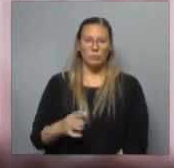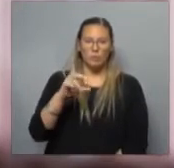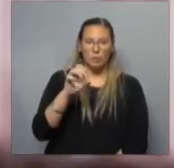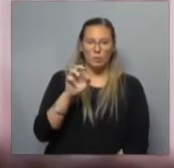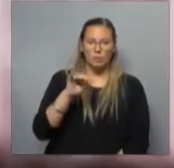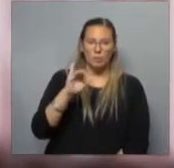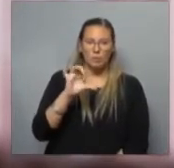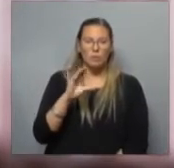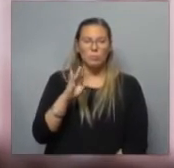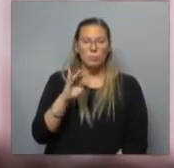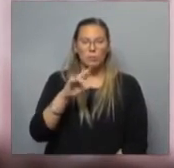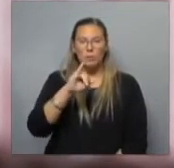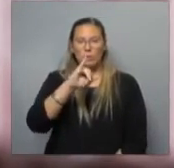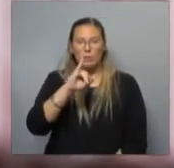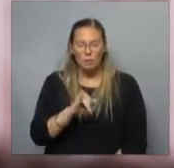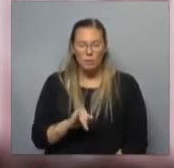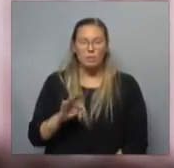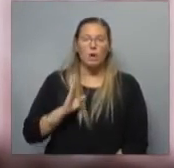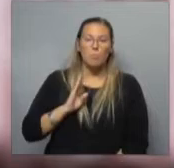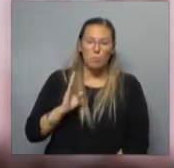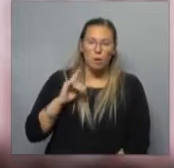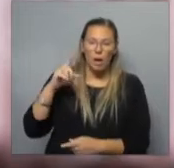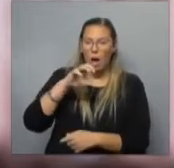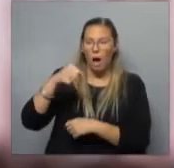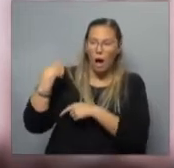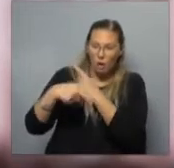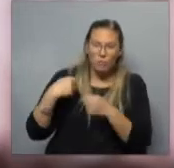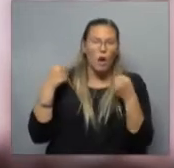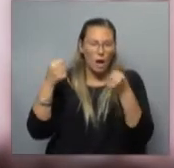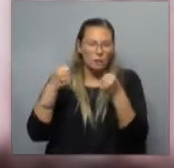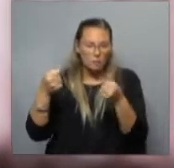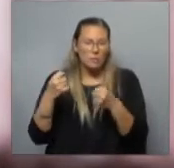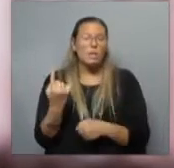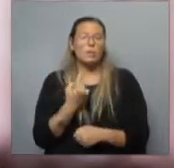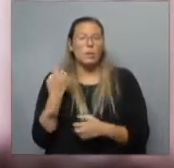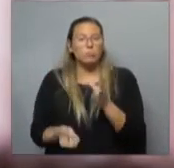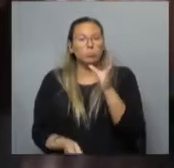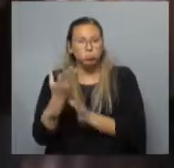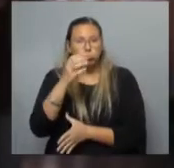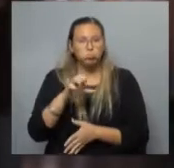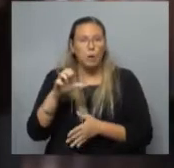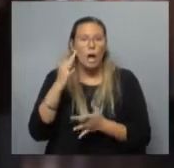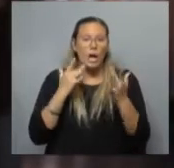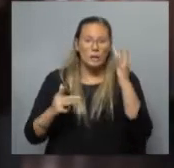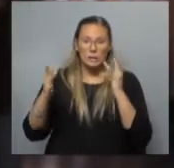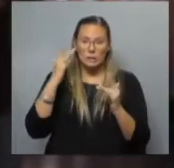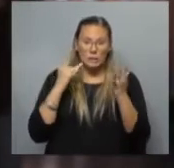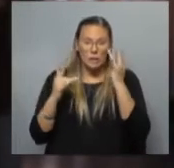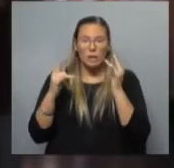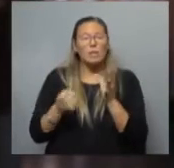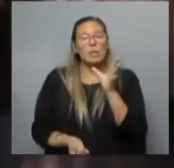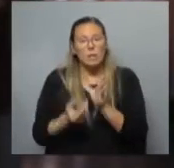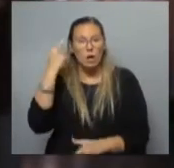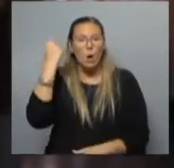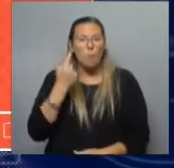Soy Doris Piris, mujer afroactivista independiente, creadora de la producción artística y